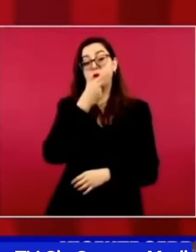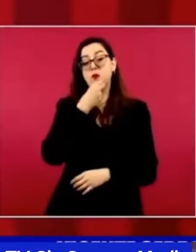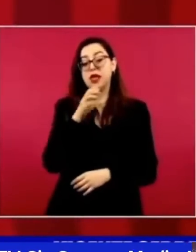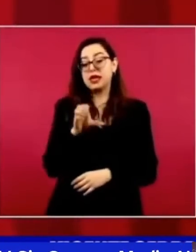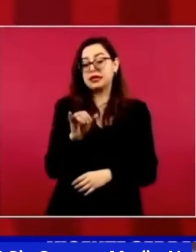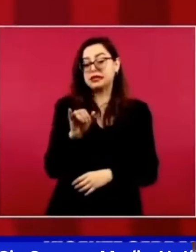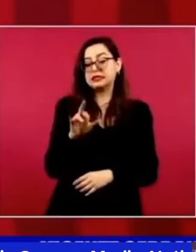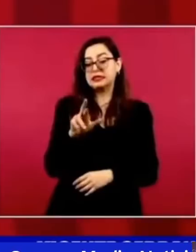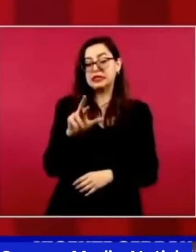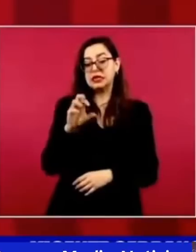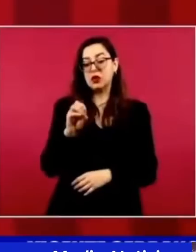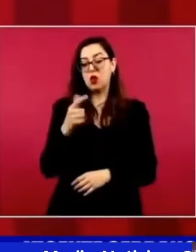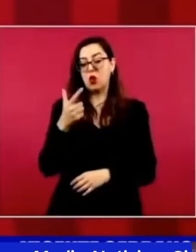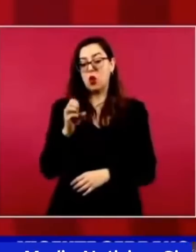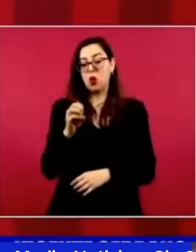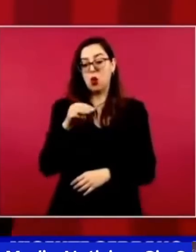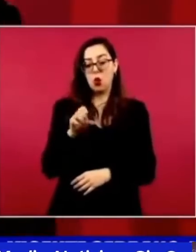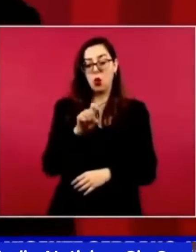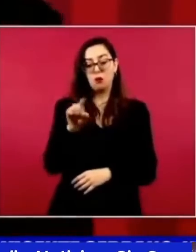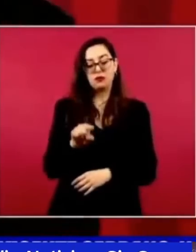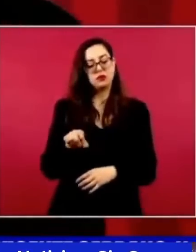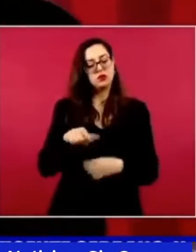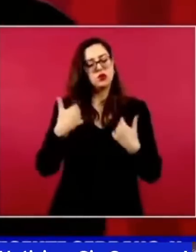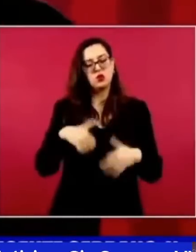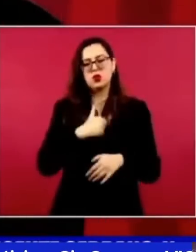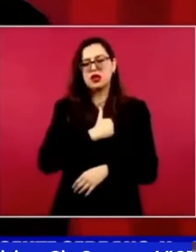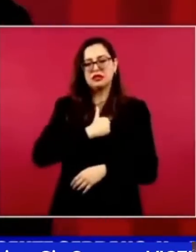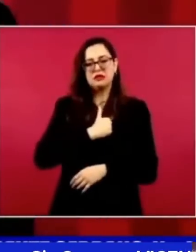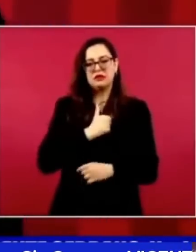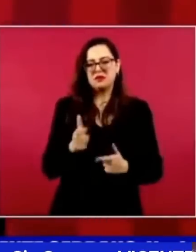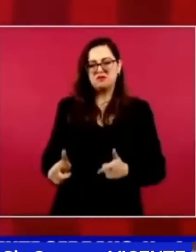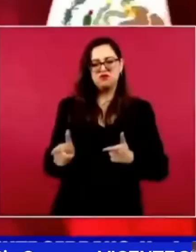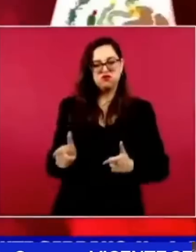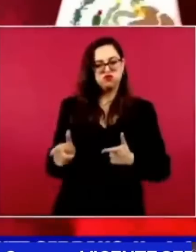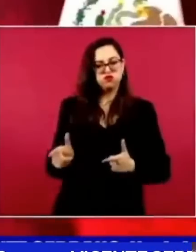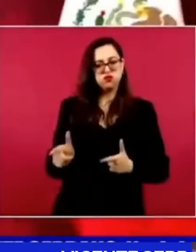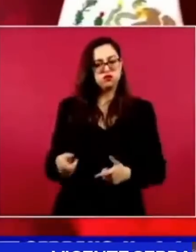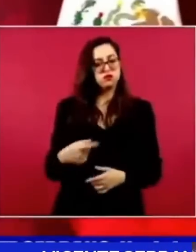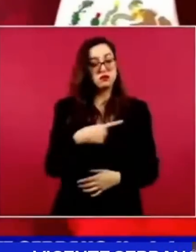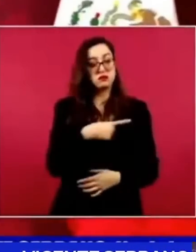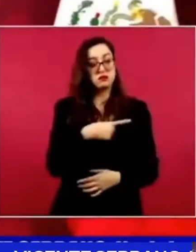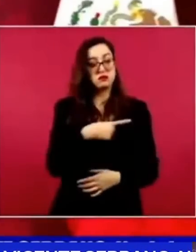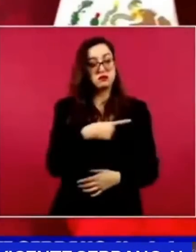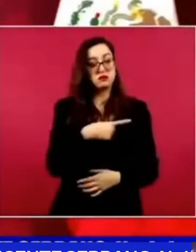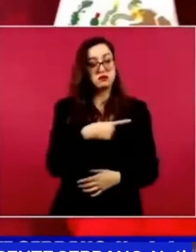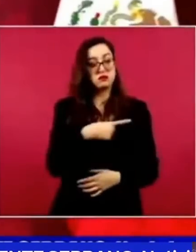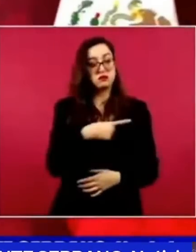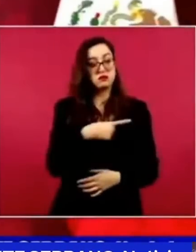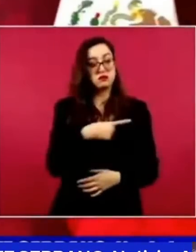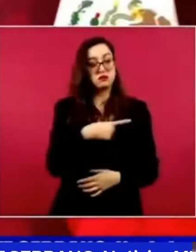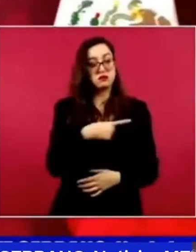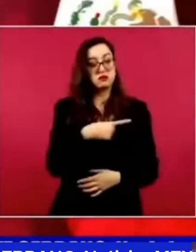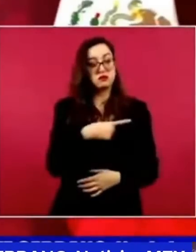ya expresamos aquí que nos solidarizamos con él